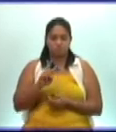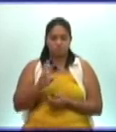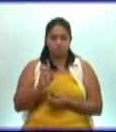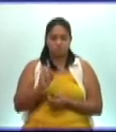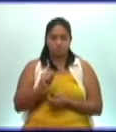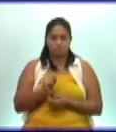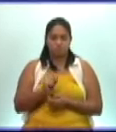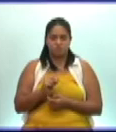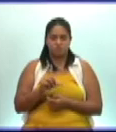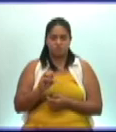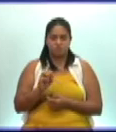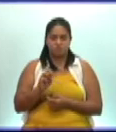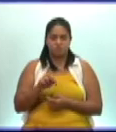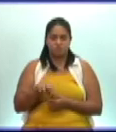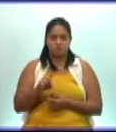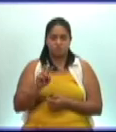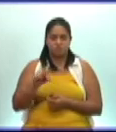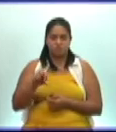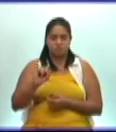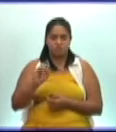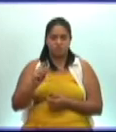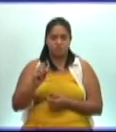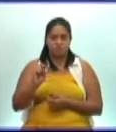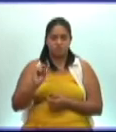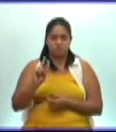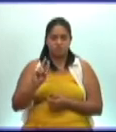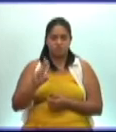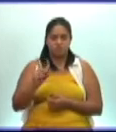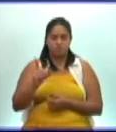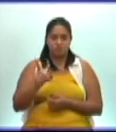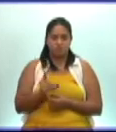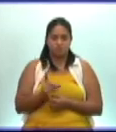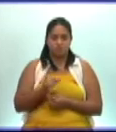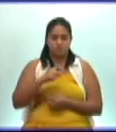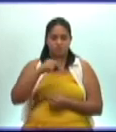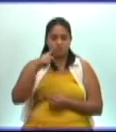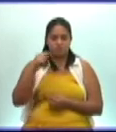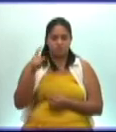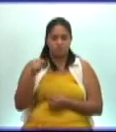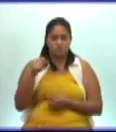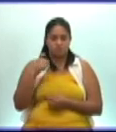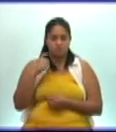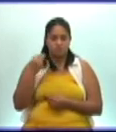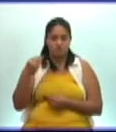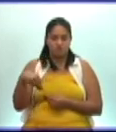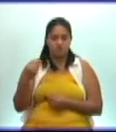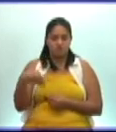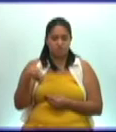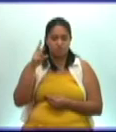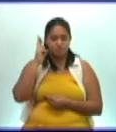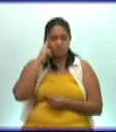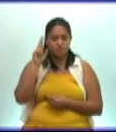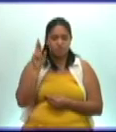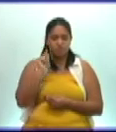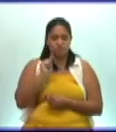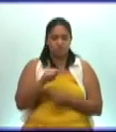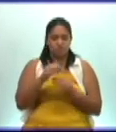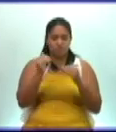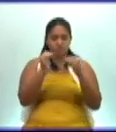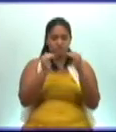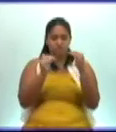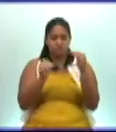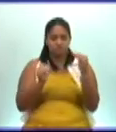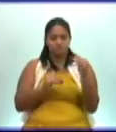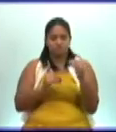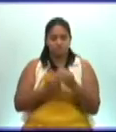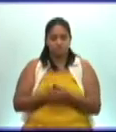de longitud de onda, que aprovecho para recordarles que es este el orden de las longitudes de onda de la